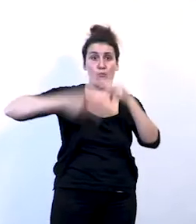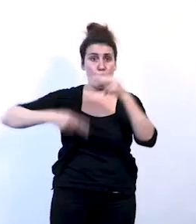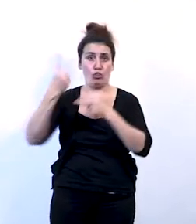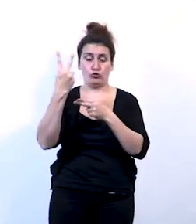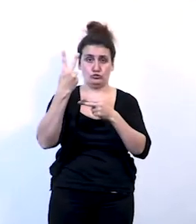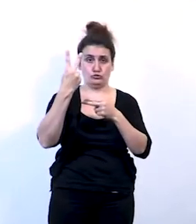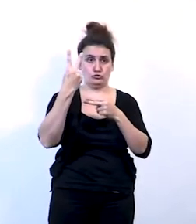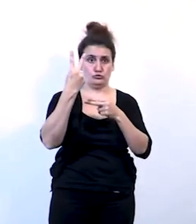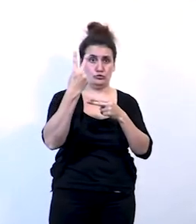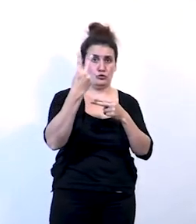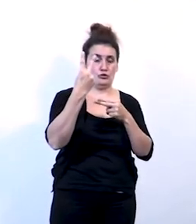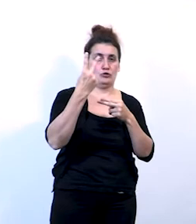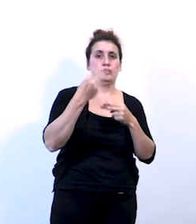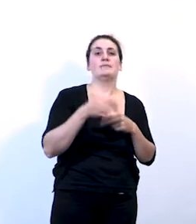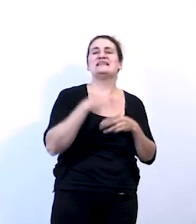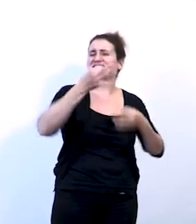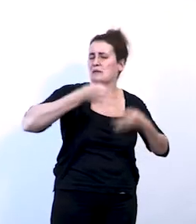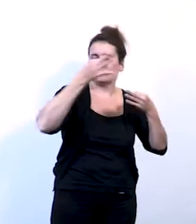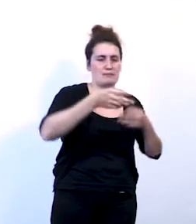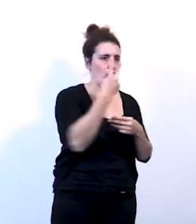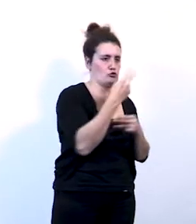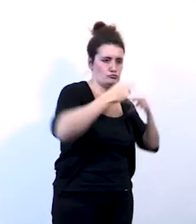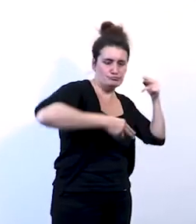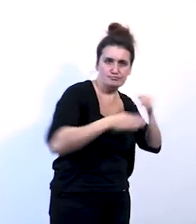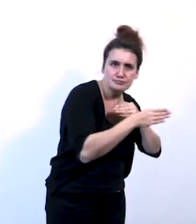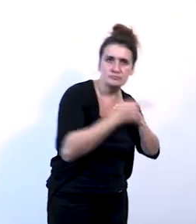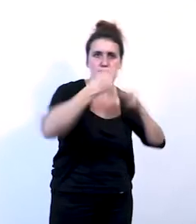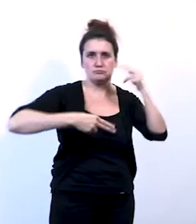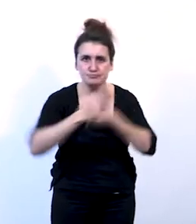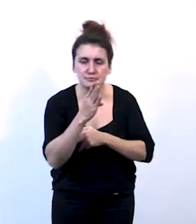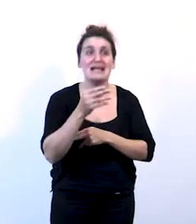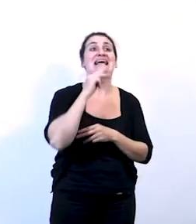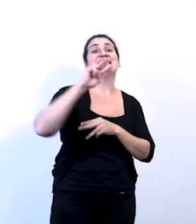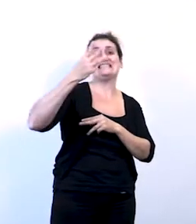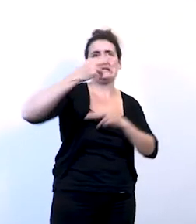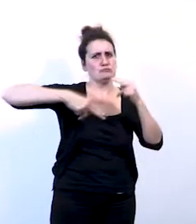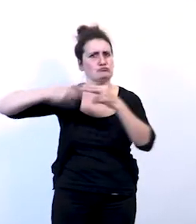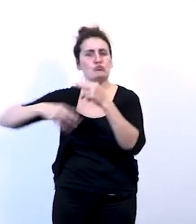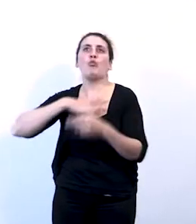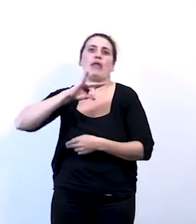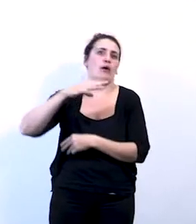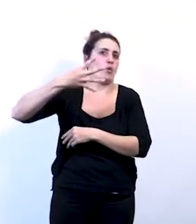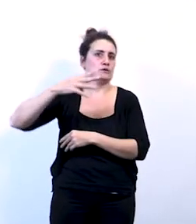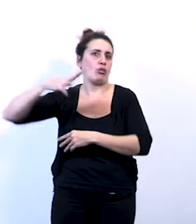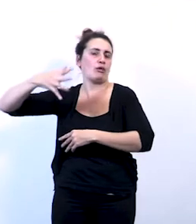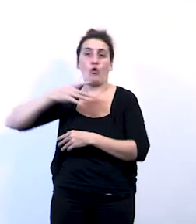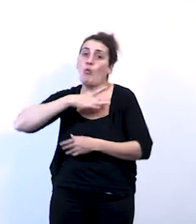dos puntos de chequeos que están siempre, y tres puntos de chequeos, pueda cuatro y pueda